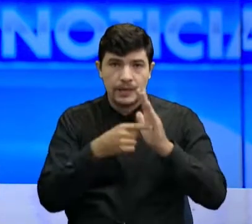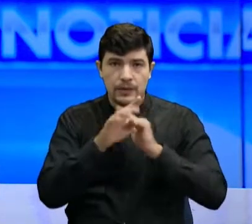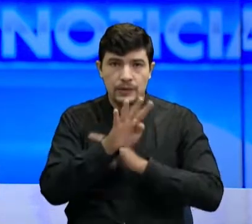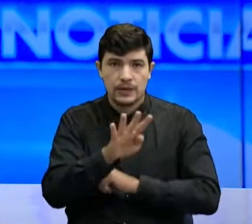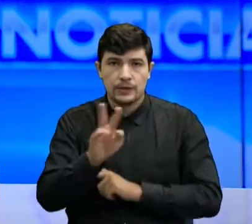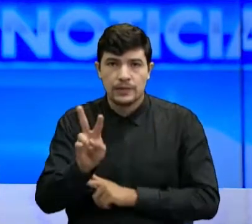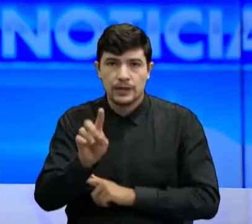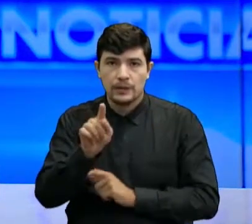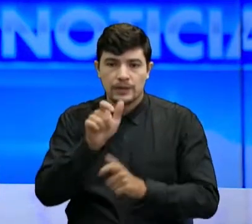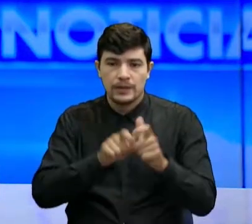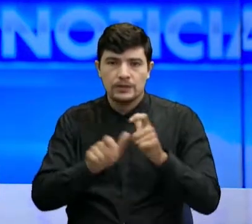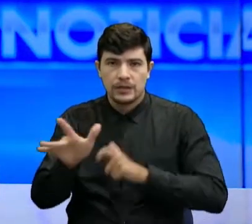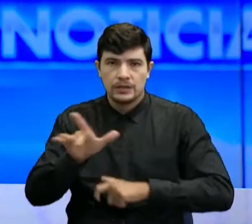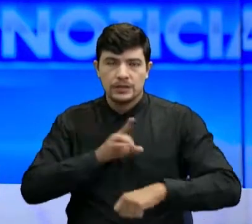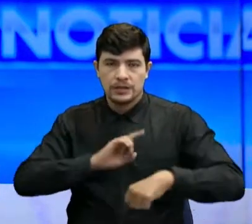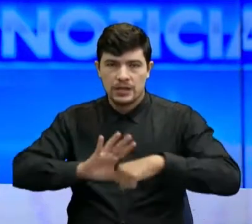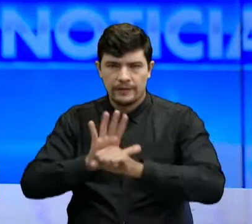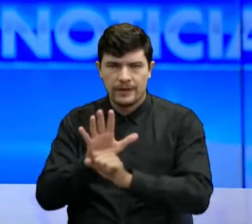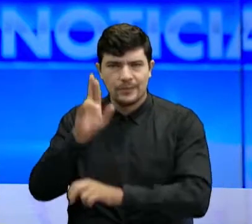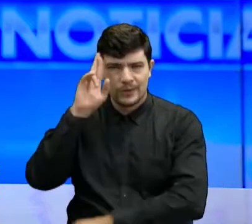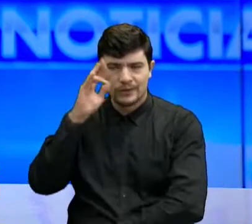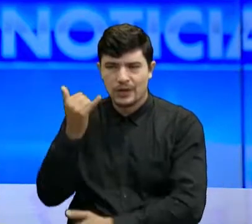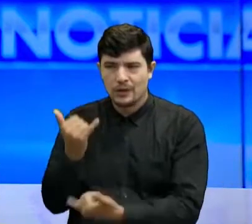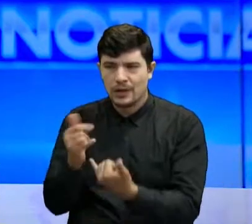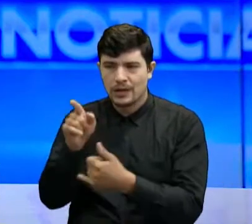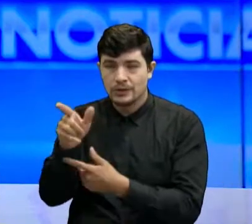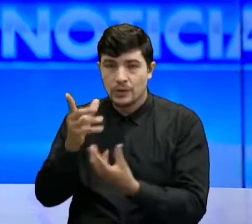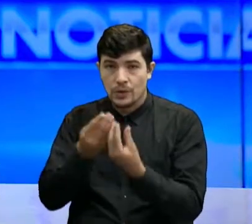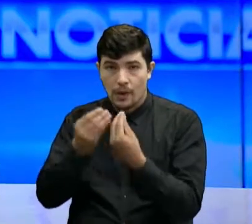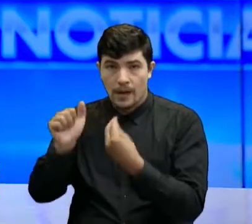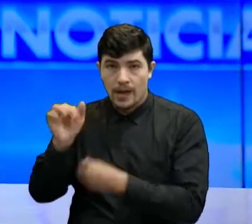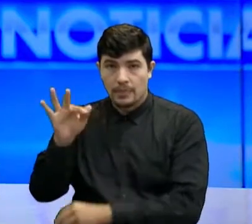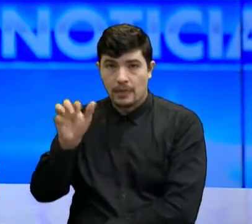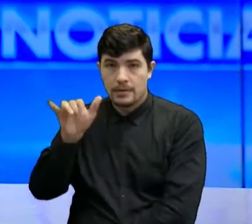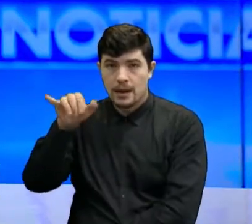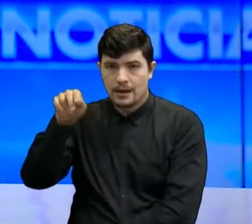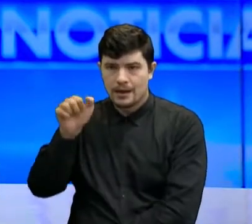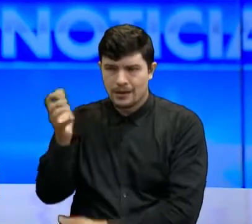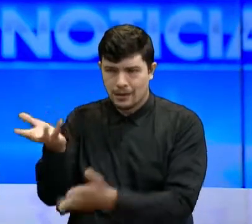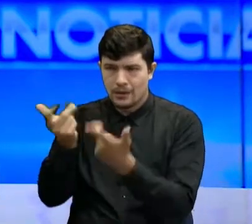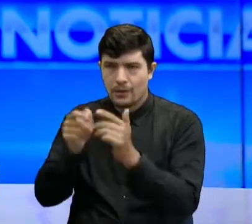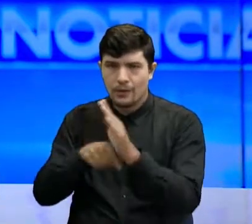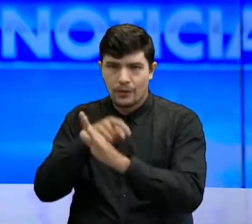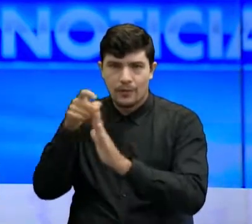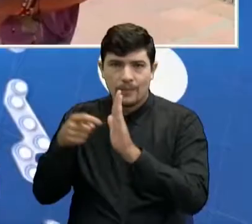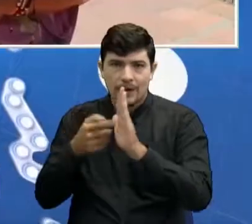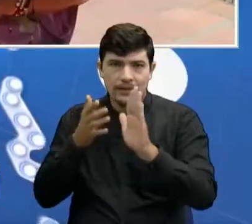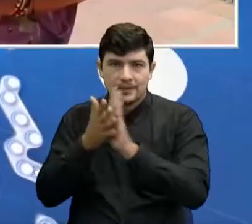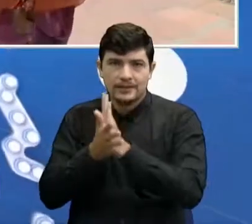eso saludamos a esta hora a Tatiana García en Ocaña, quien tiene toda la información al respecto. Tatiana, buenas tardes.